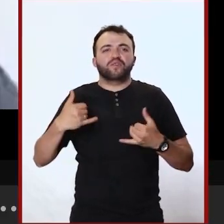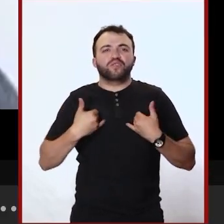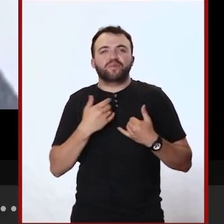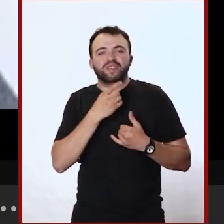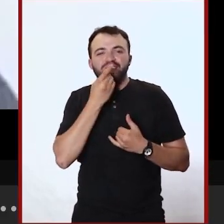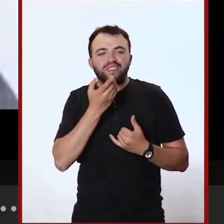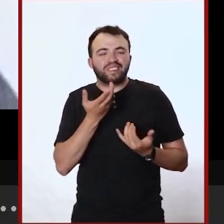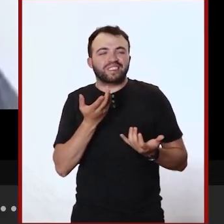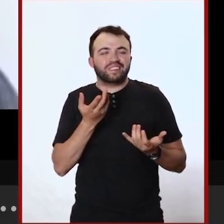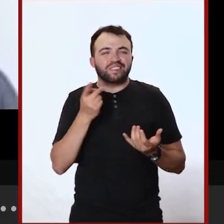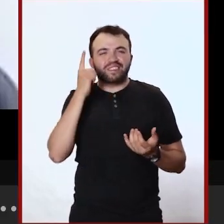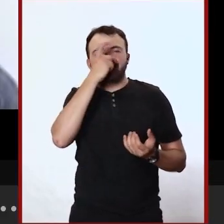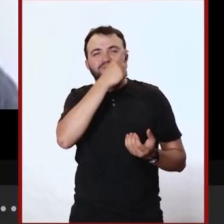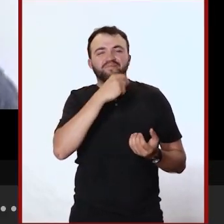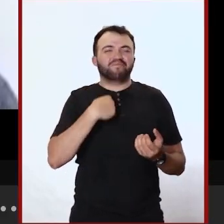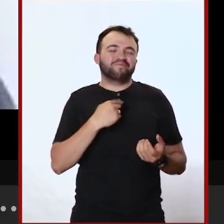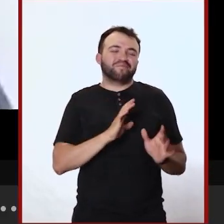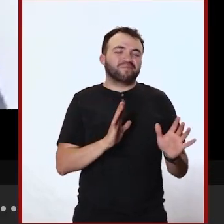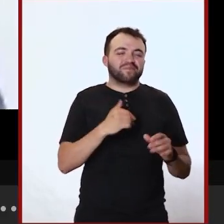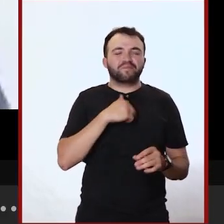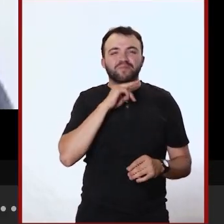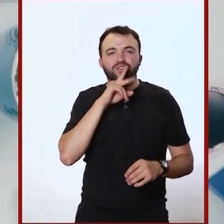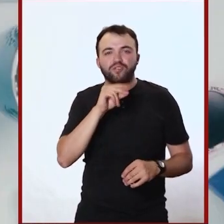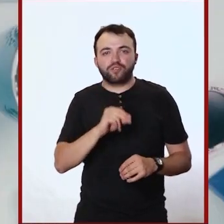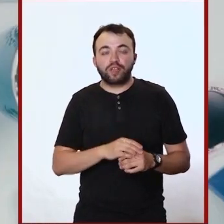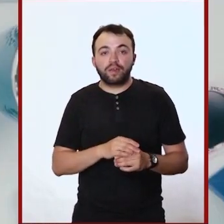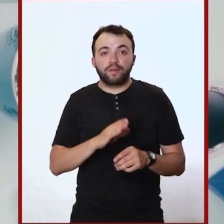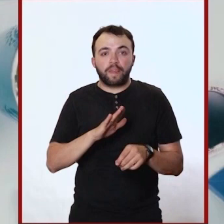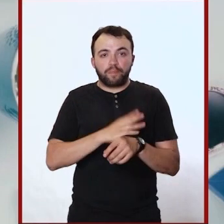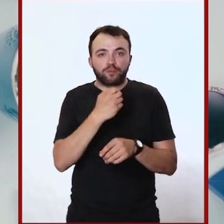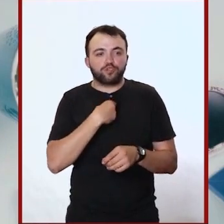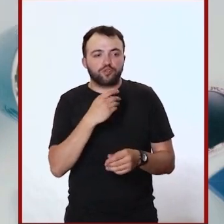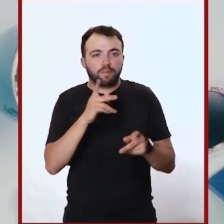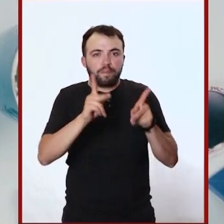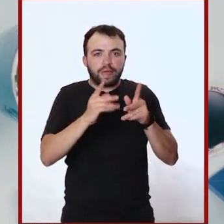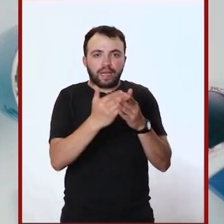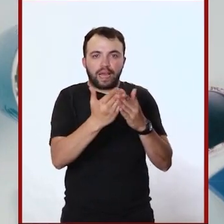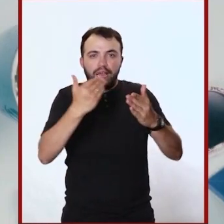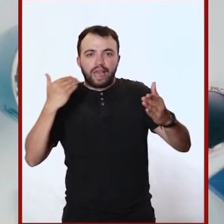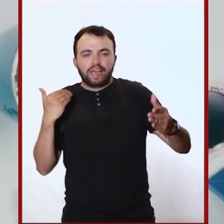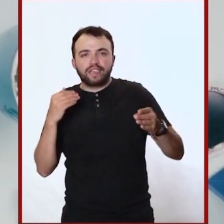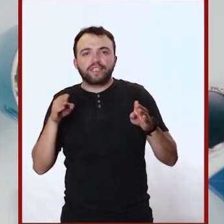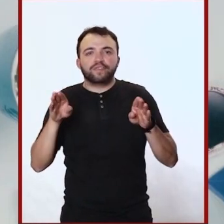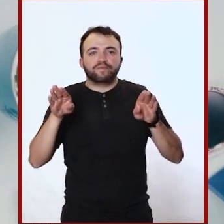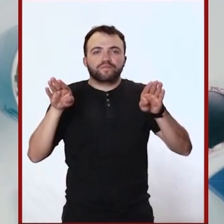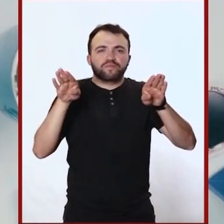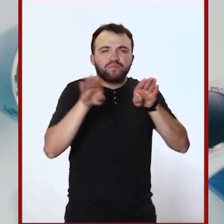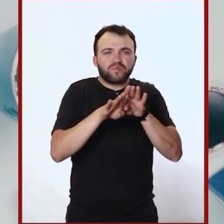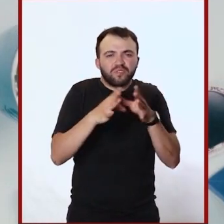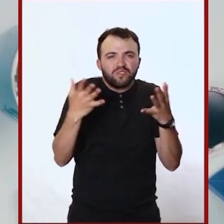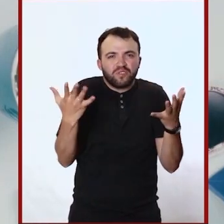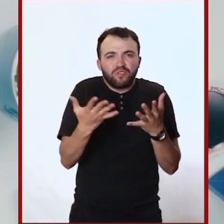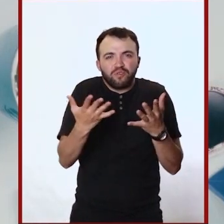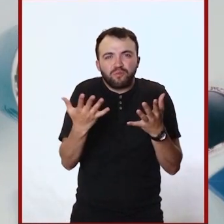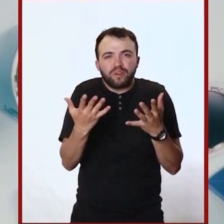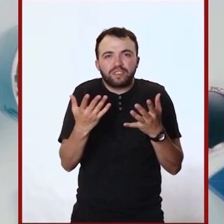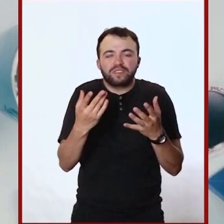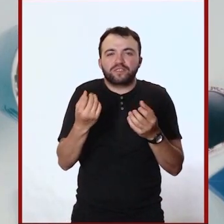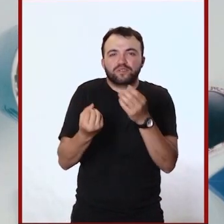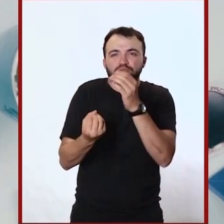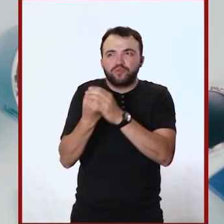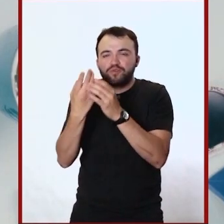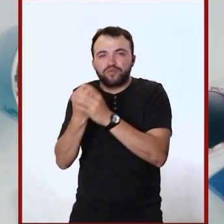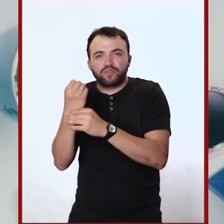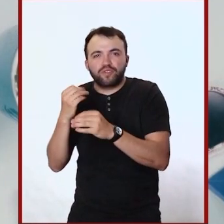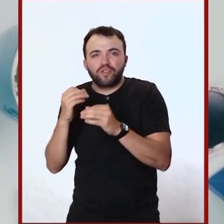hecho, ese es el tema que platicamos hace ratito con respecto a la formalidad, ¿no? ¿Cómo hacer esto de la manera adecuada, con los mecanismos institucionales, con